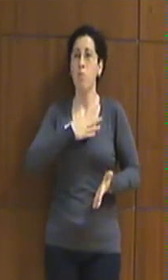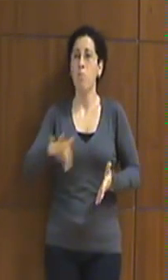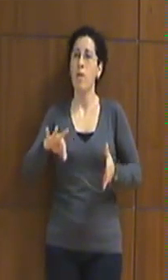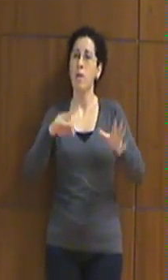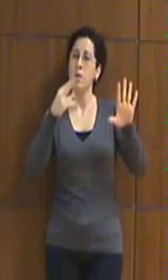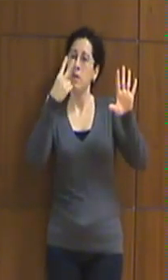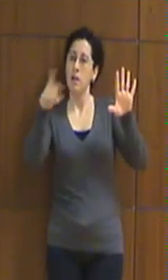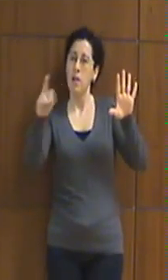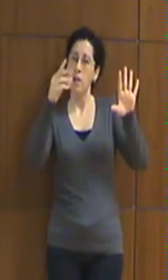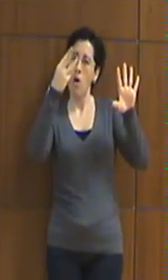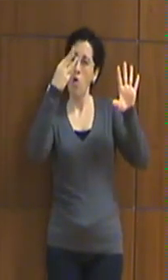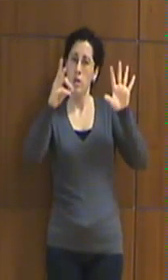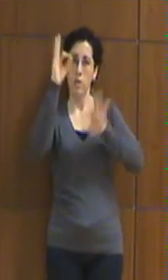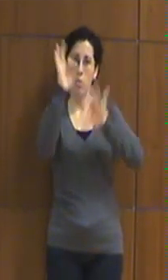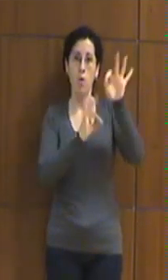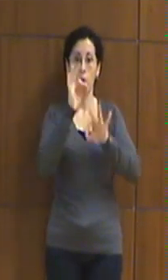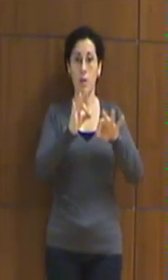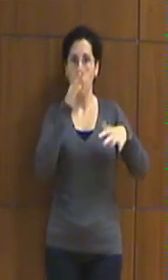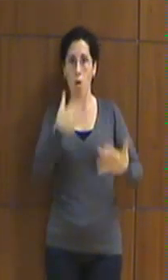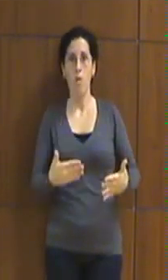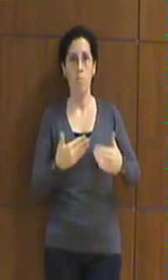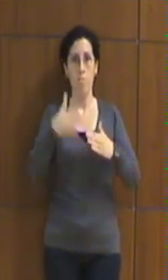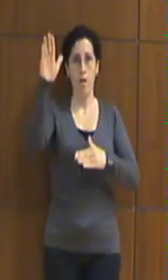70-80%, y hemos conseguido subirlo a un 95%.